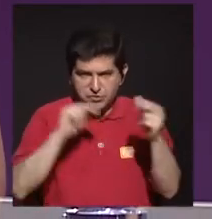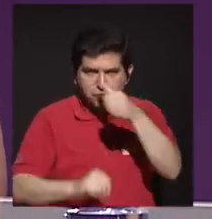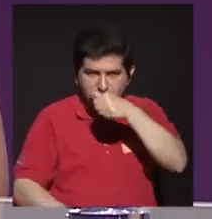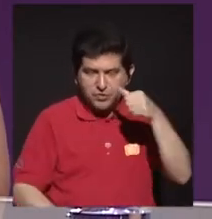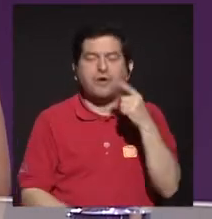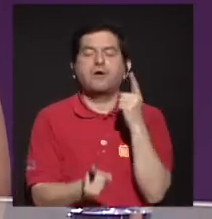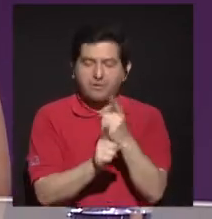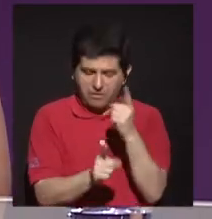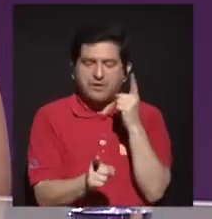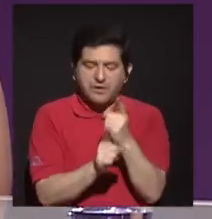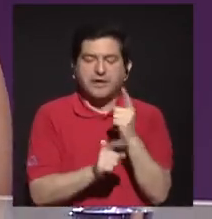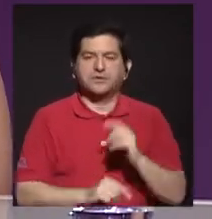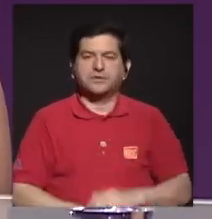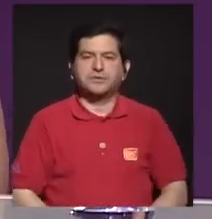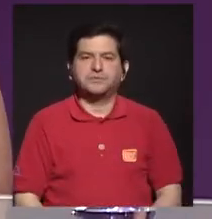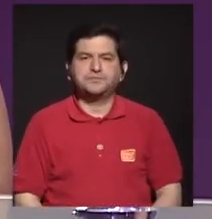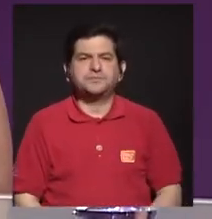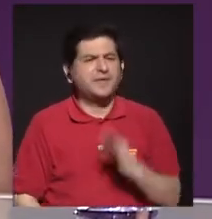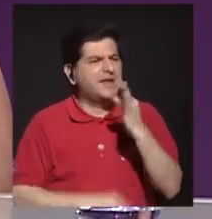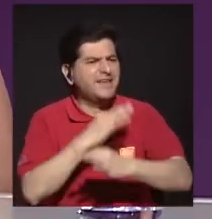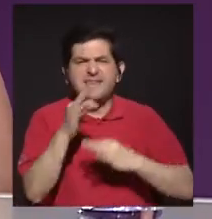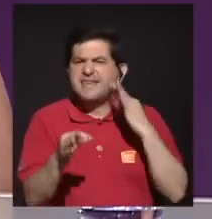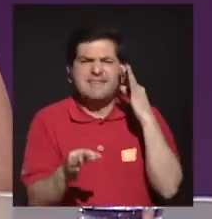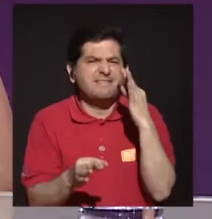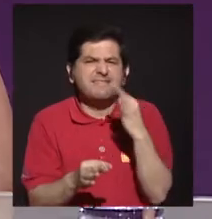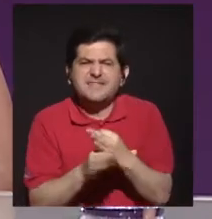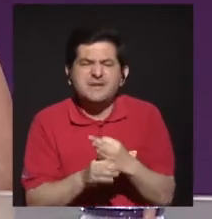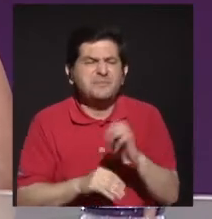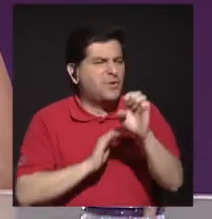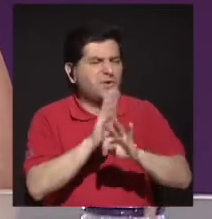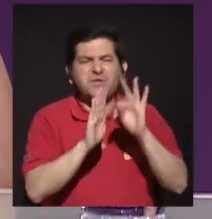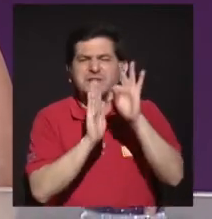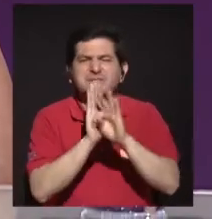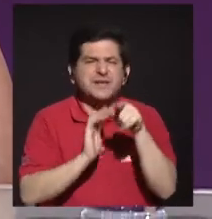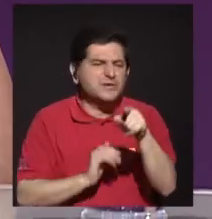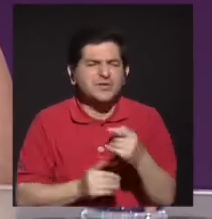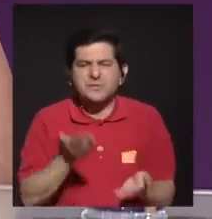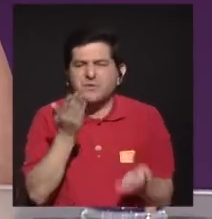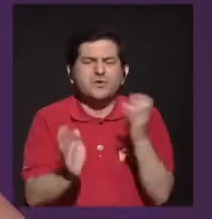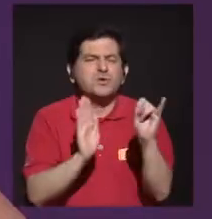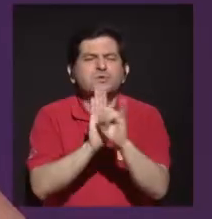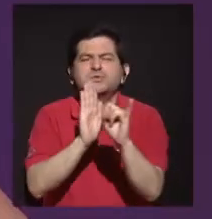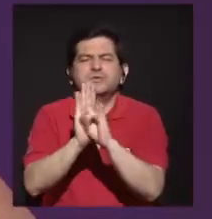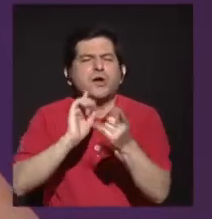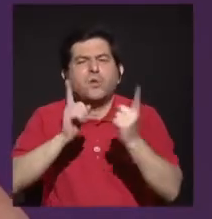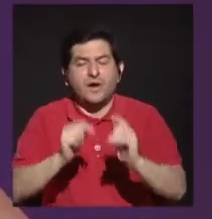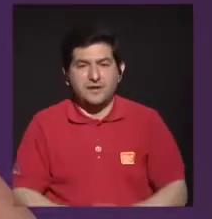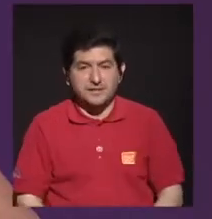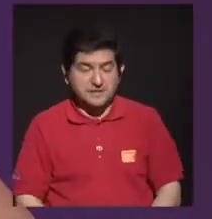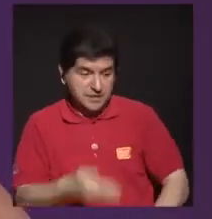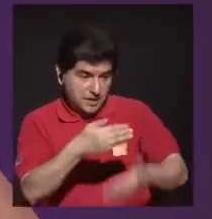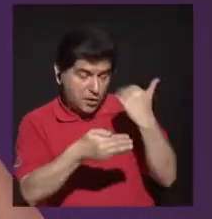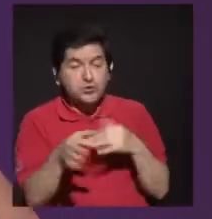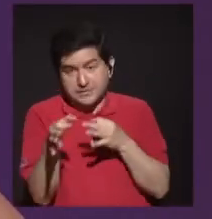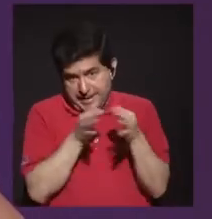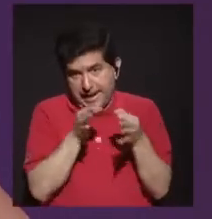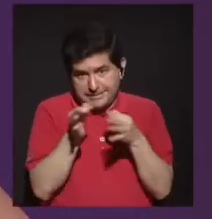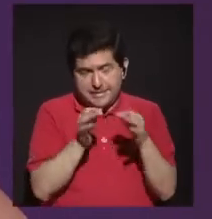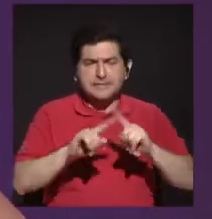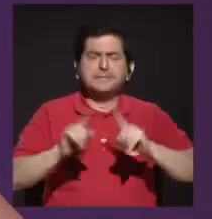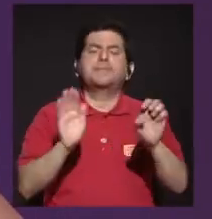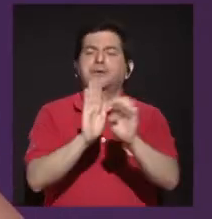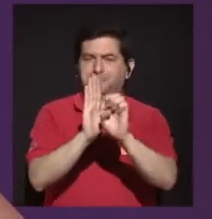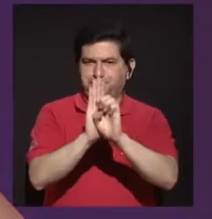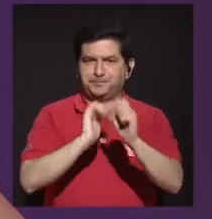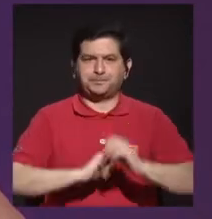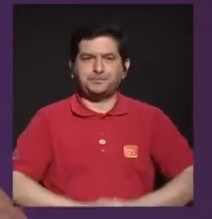Sí, exactamente. ¿Cuáles son esos tipos de estereotipo que vos pudiste identificar? Bueno, estos que te estaba mencionando, pero por